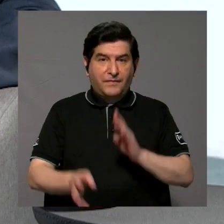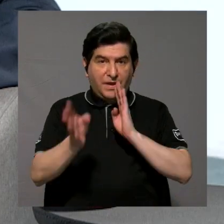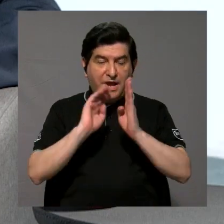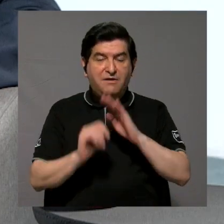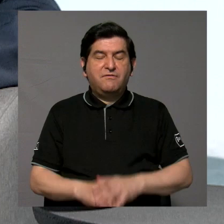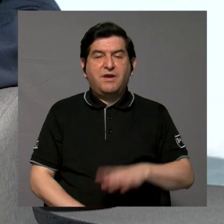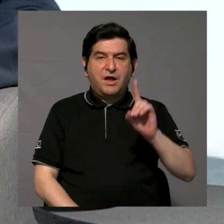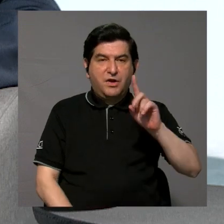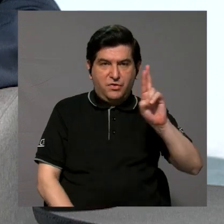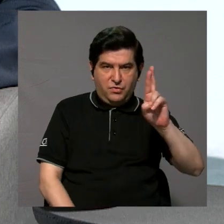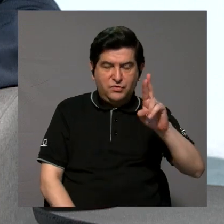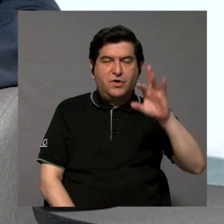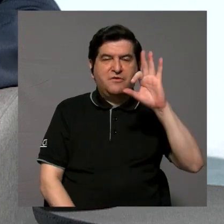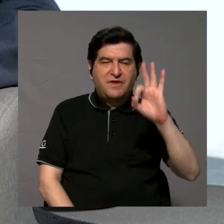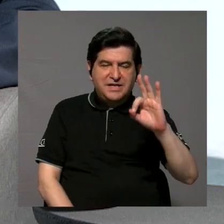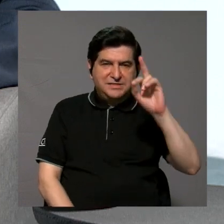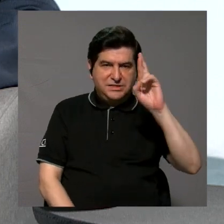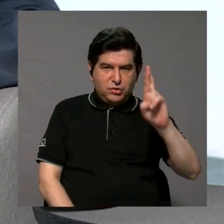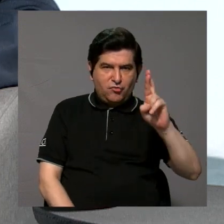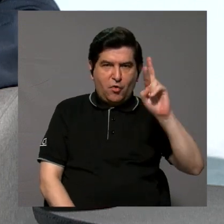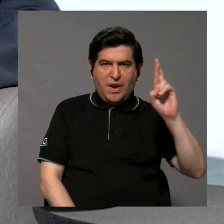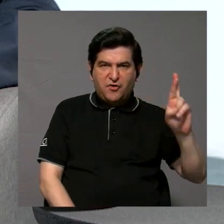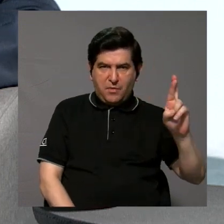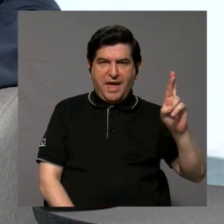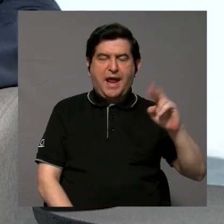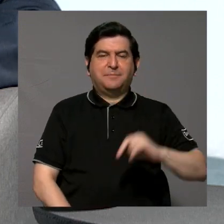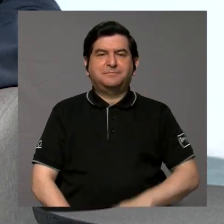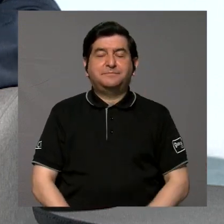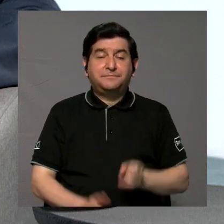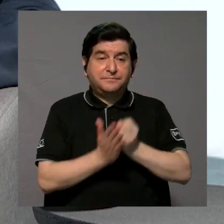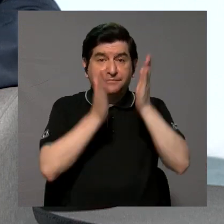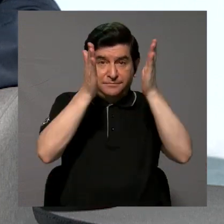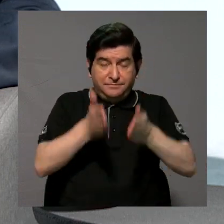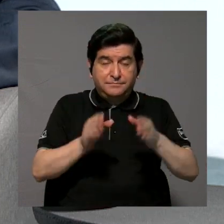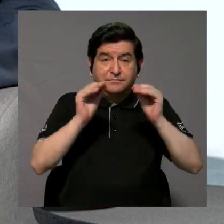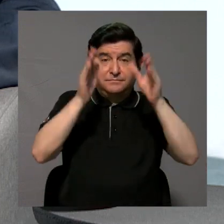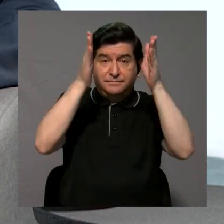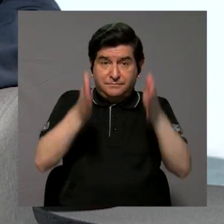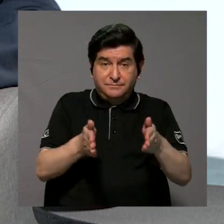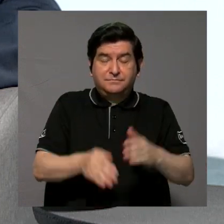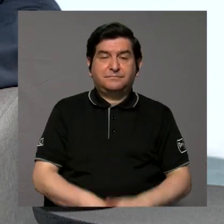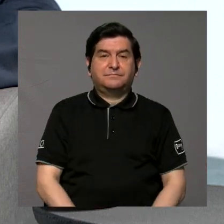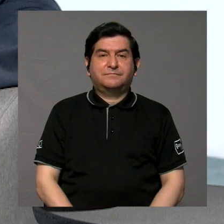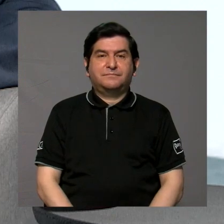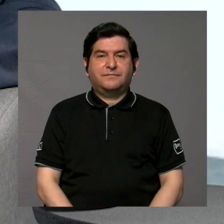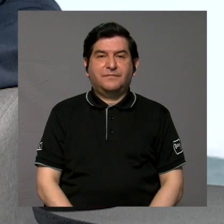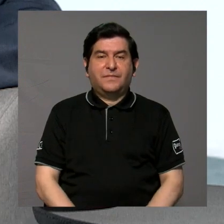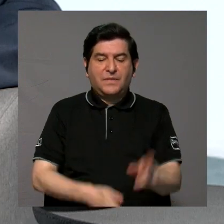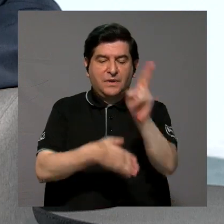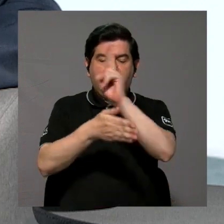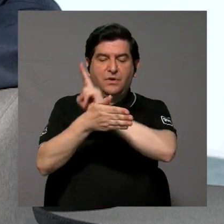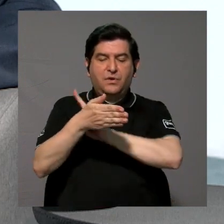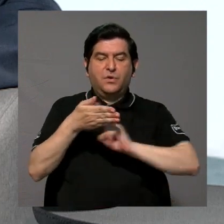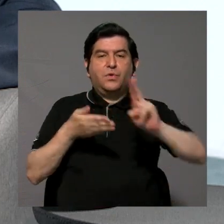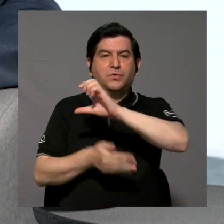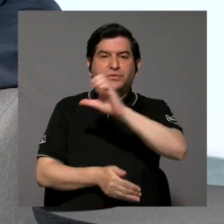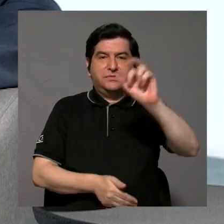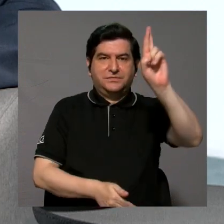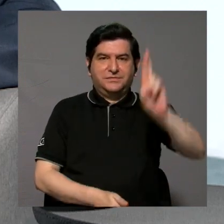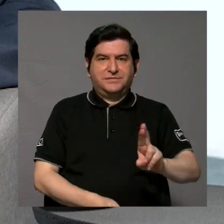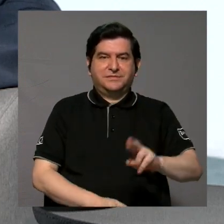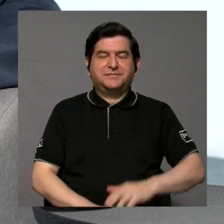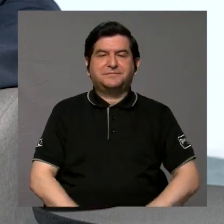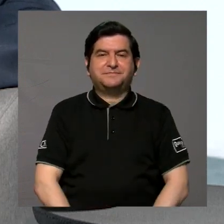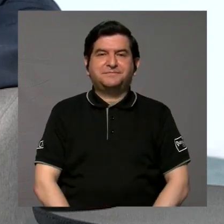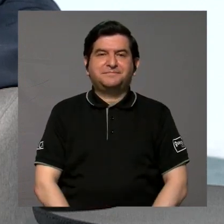Conversábamos con el doctor Francisco Robles Rivera, investigador y docente de la Universidad de